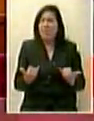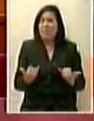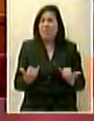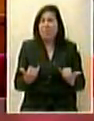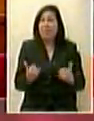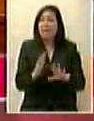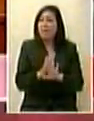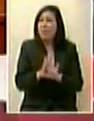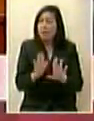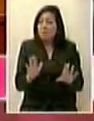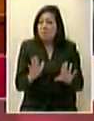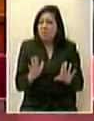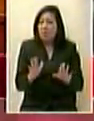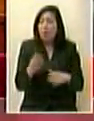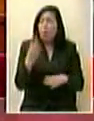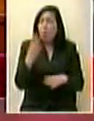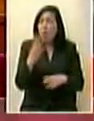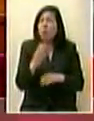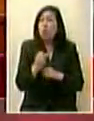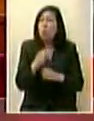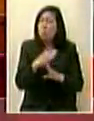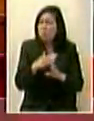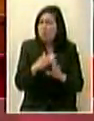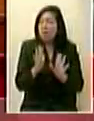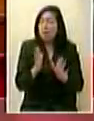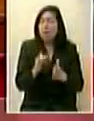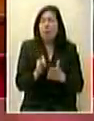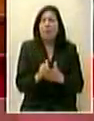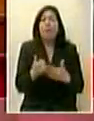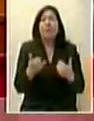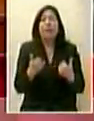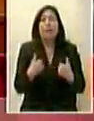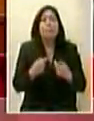Terminamos dentro de 4 años y medio. Y ahí tiene que exigirnos...